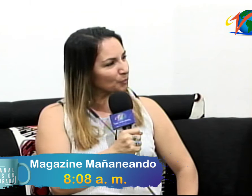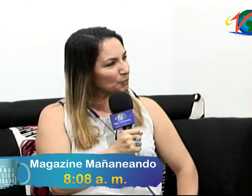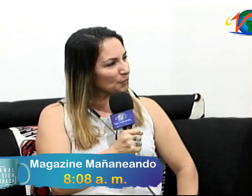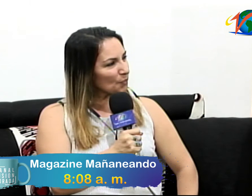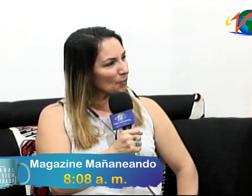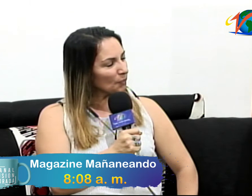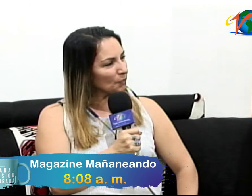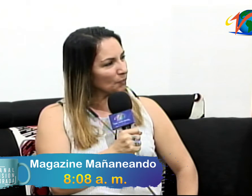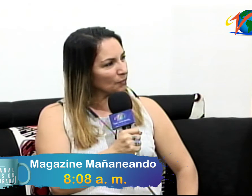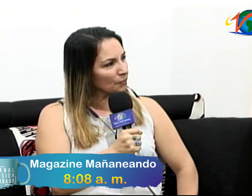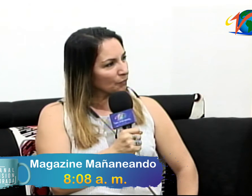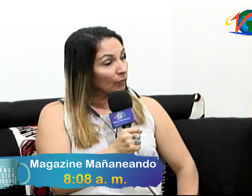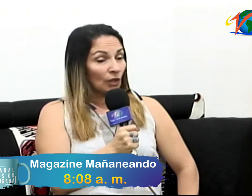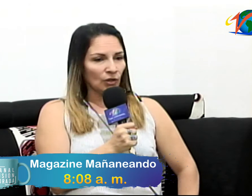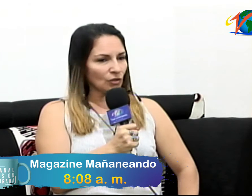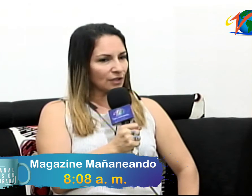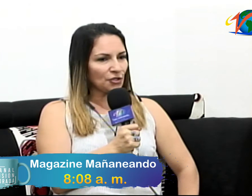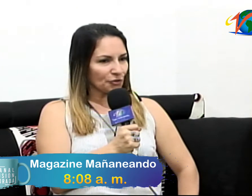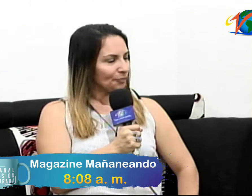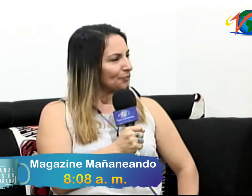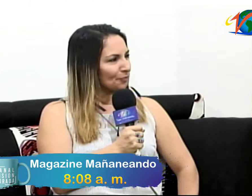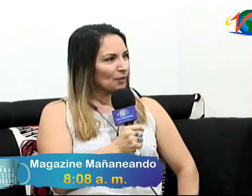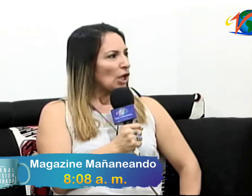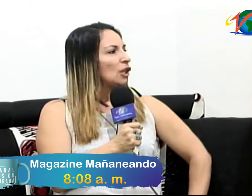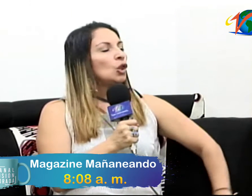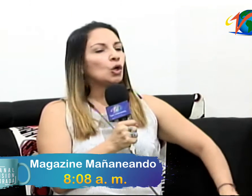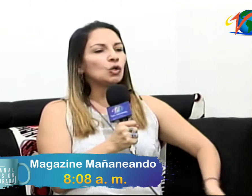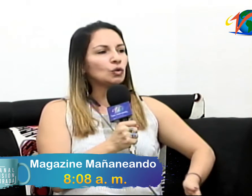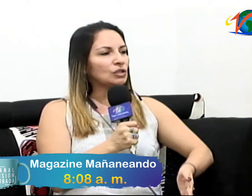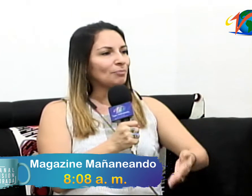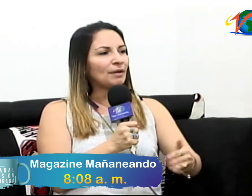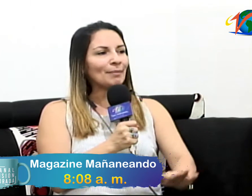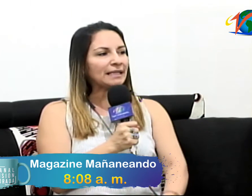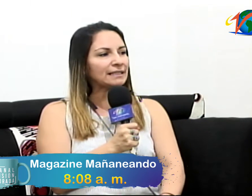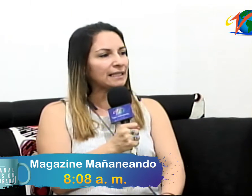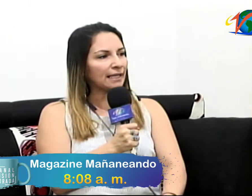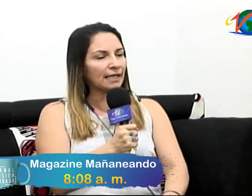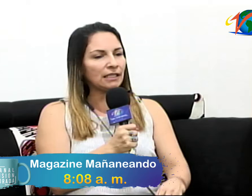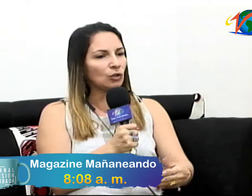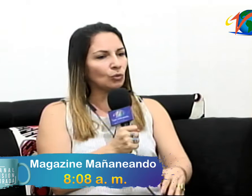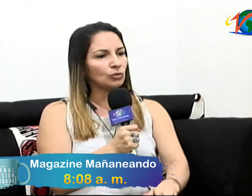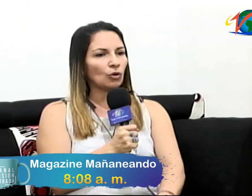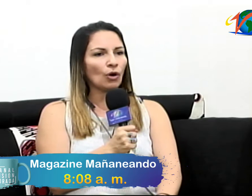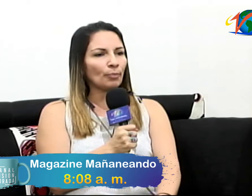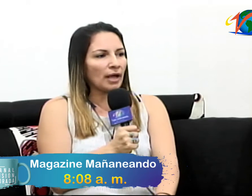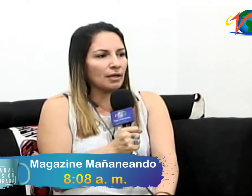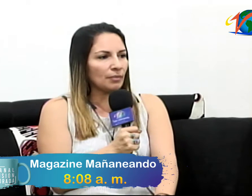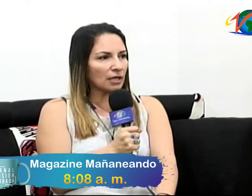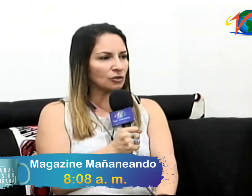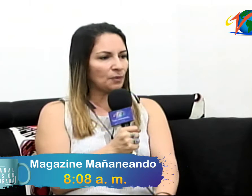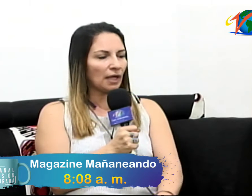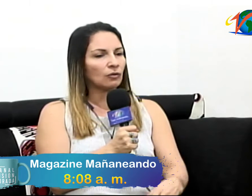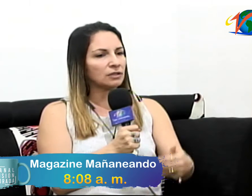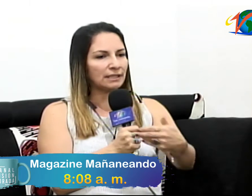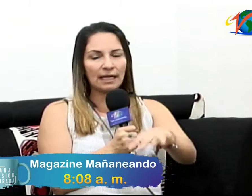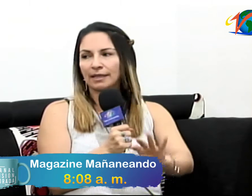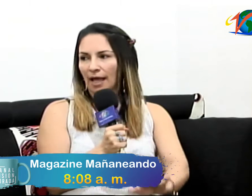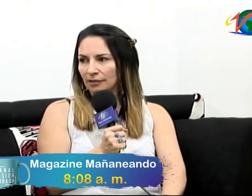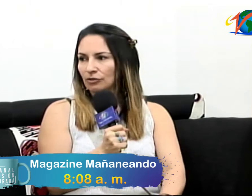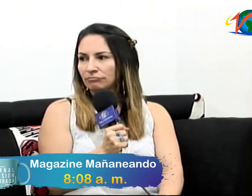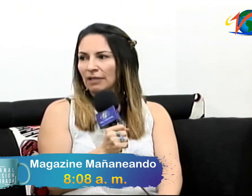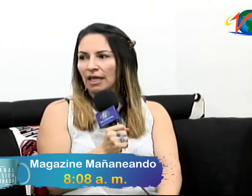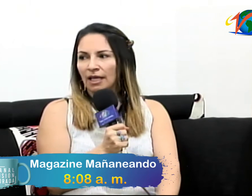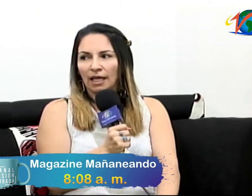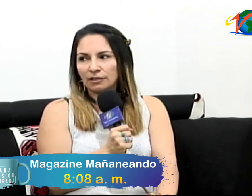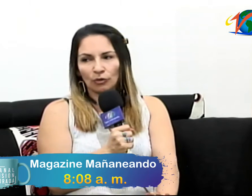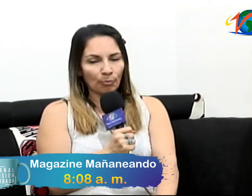¿Debemos previamente inscribirnos para saber o vamos participando? No, simplemente si quieren, incluso pueden enviar los videos